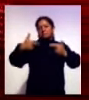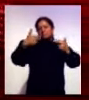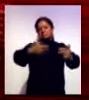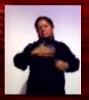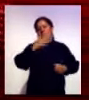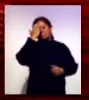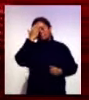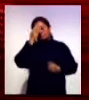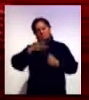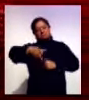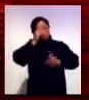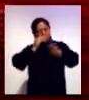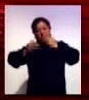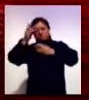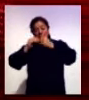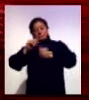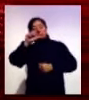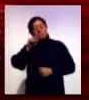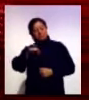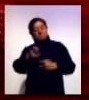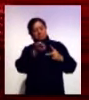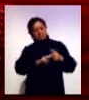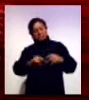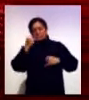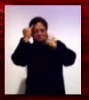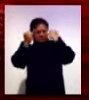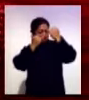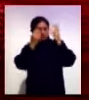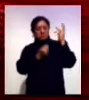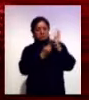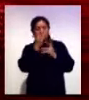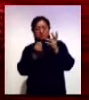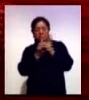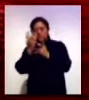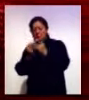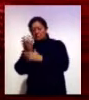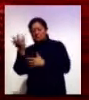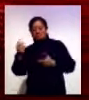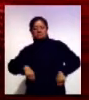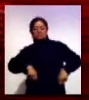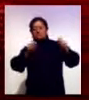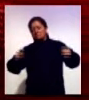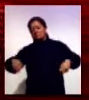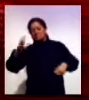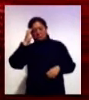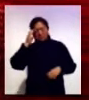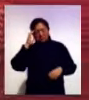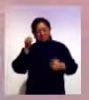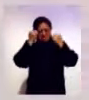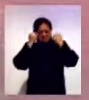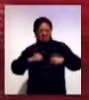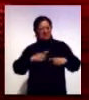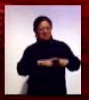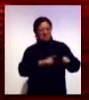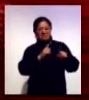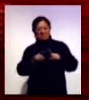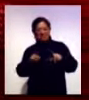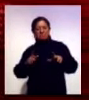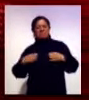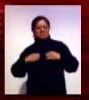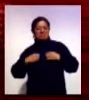empezaron a emprender con cobijas, gabanes, con varios productos de aquí de la región, con